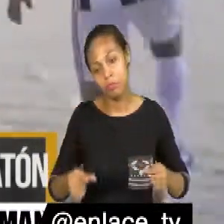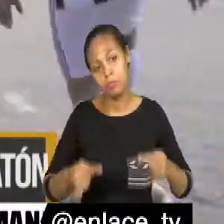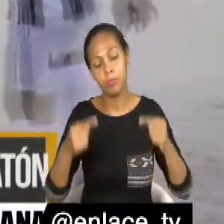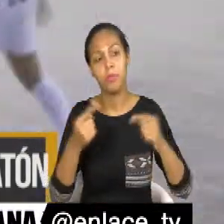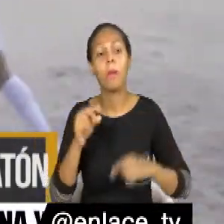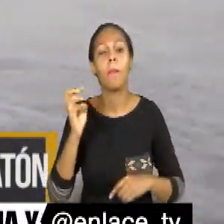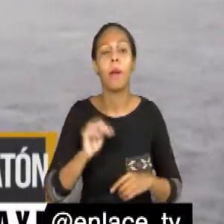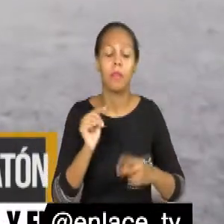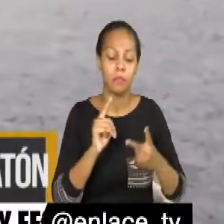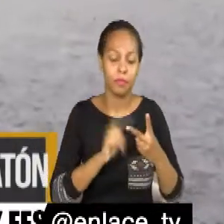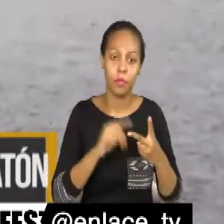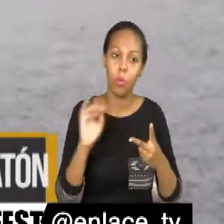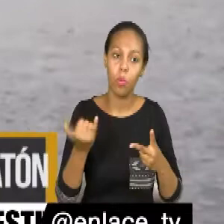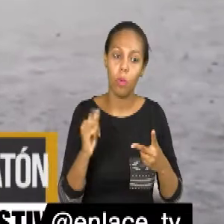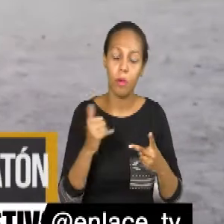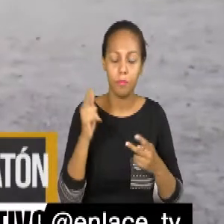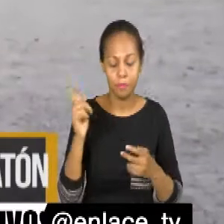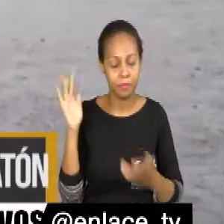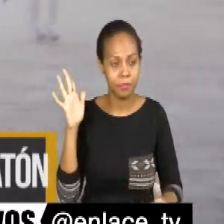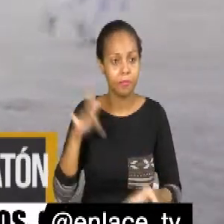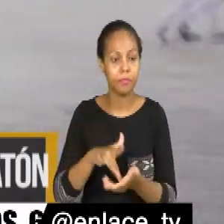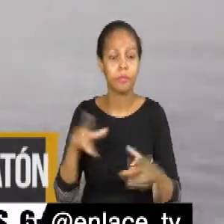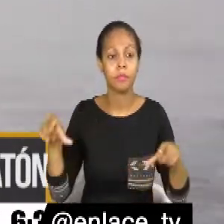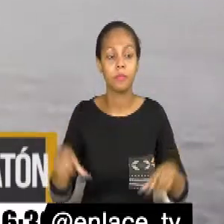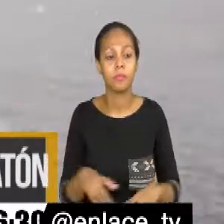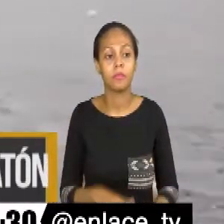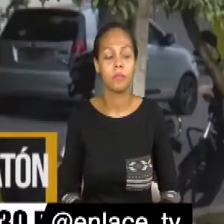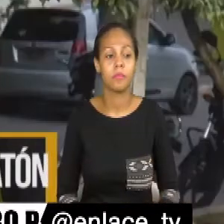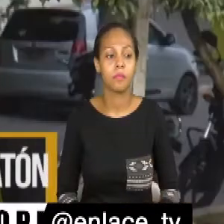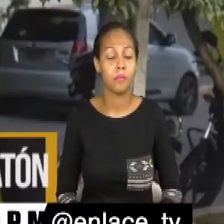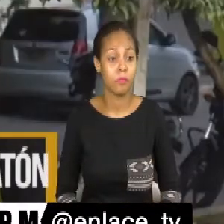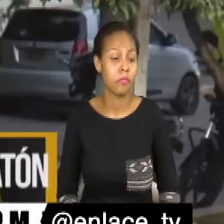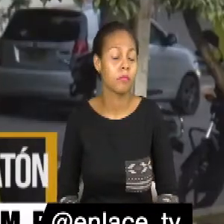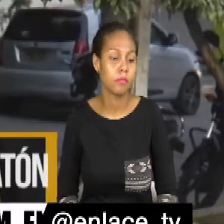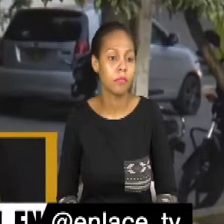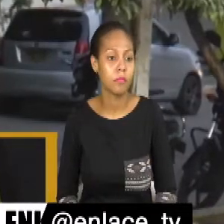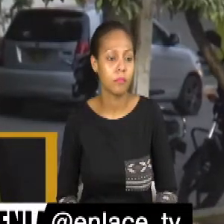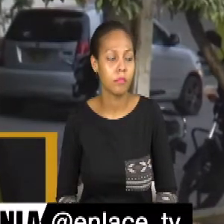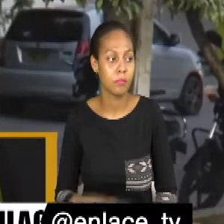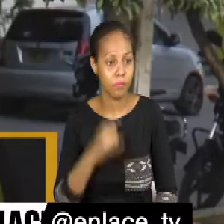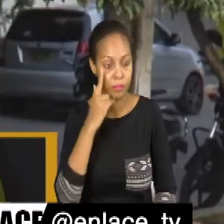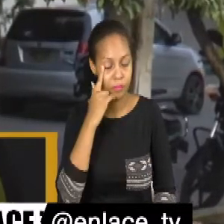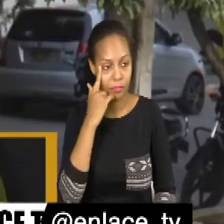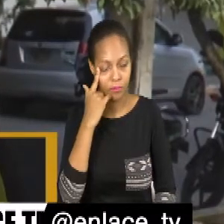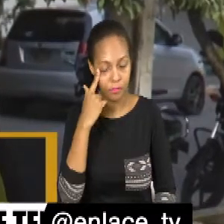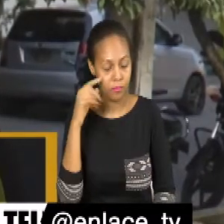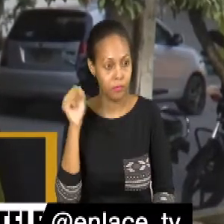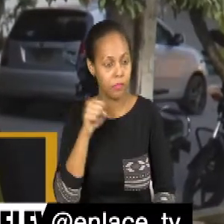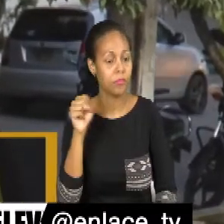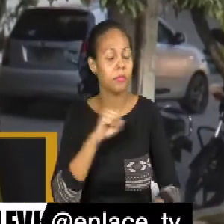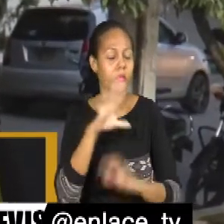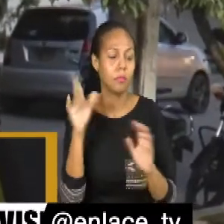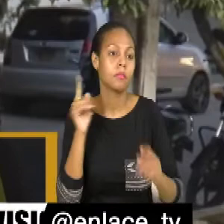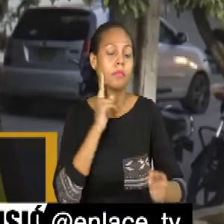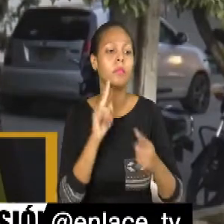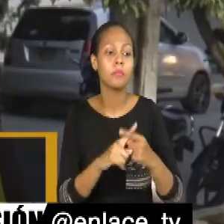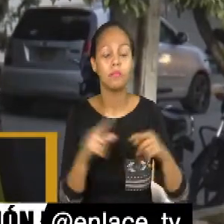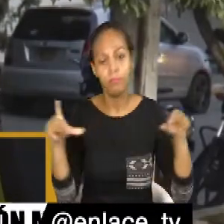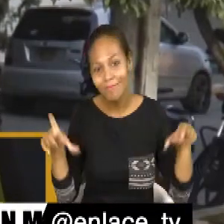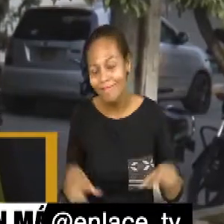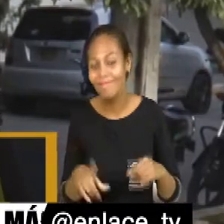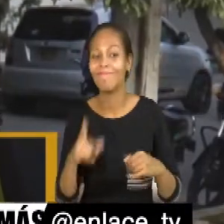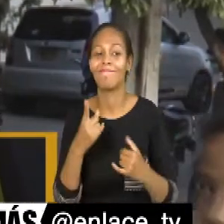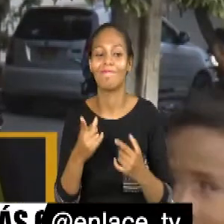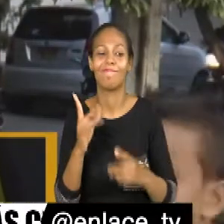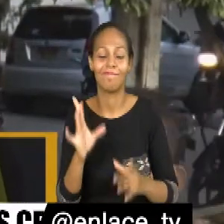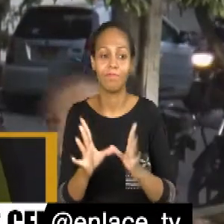jueves en este escenario deportivo. Esa es la idea, que acá conozcan otros futbolistas y pues